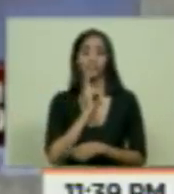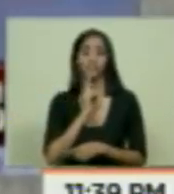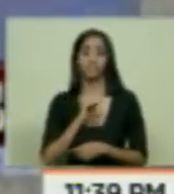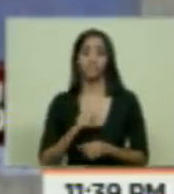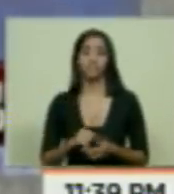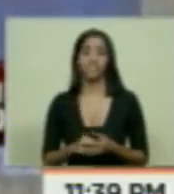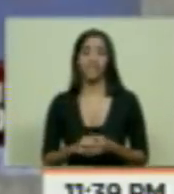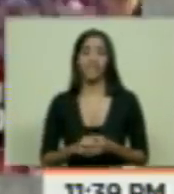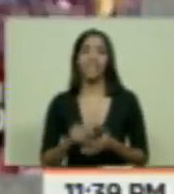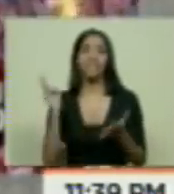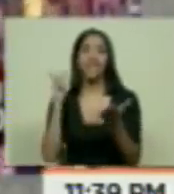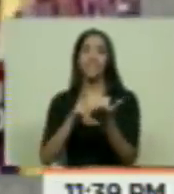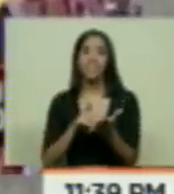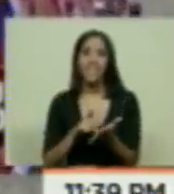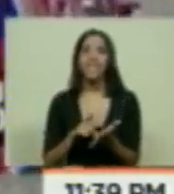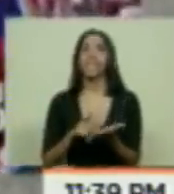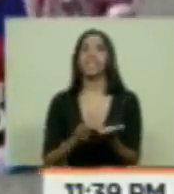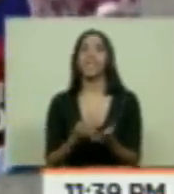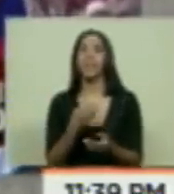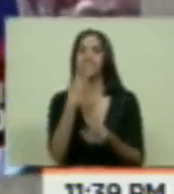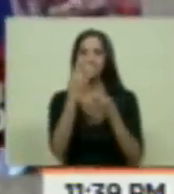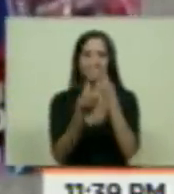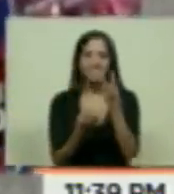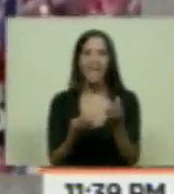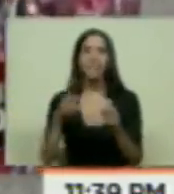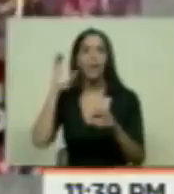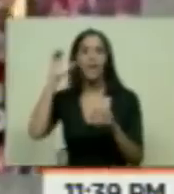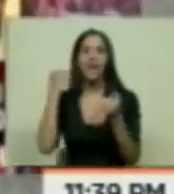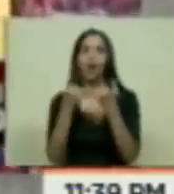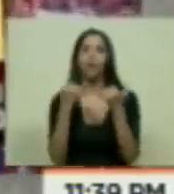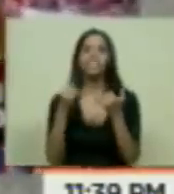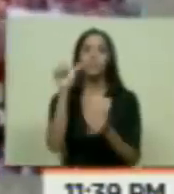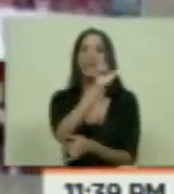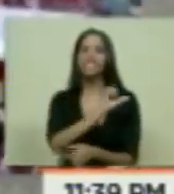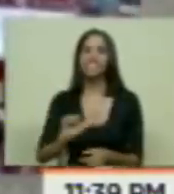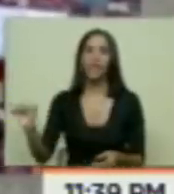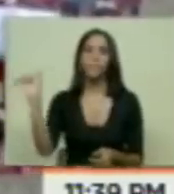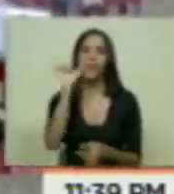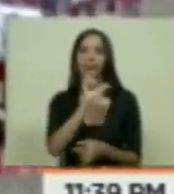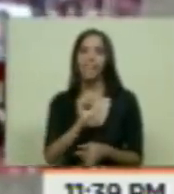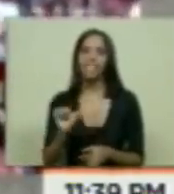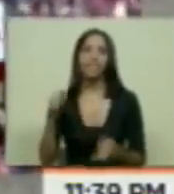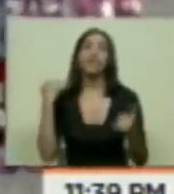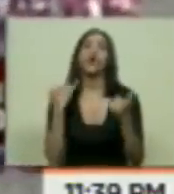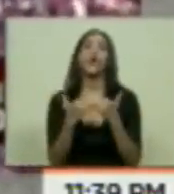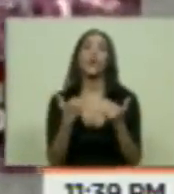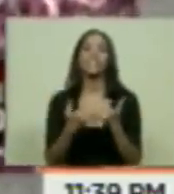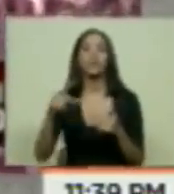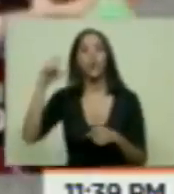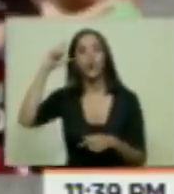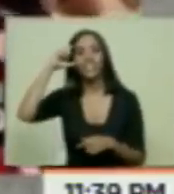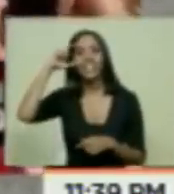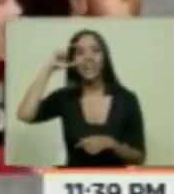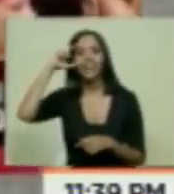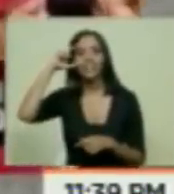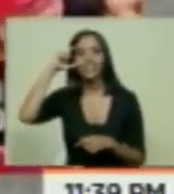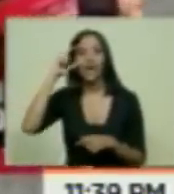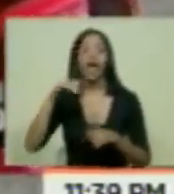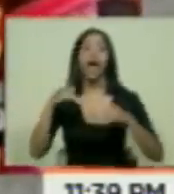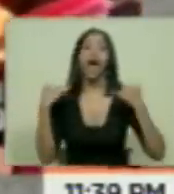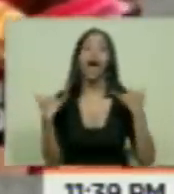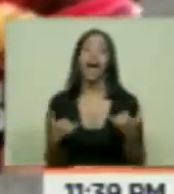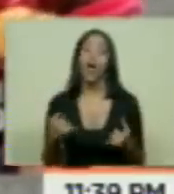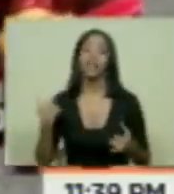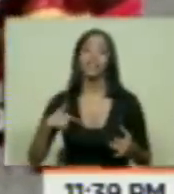que viene recorriendo el país en las últimas semanas, en los últimos días, ahora tenemos